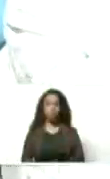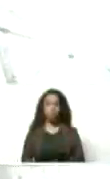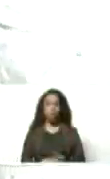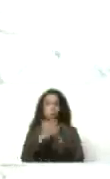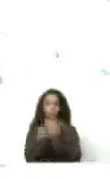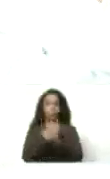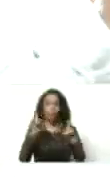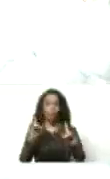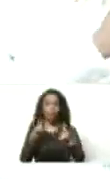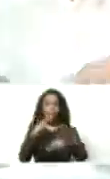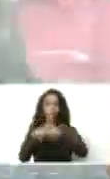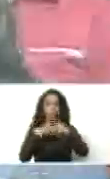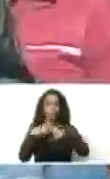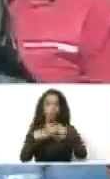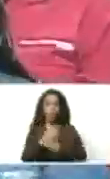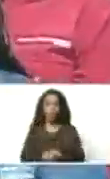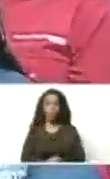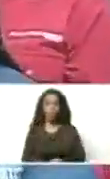democracia revolucionaria.